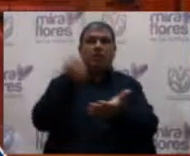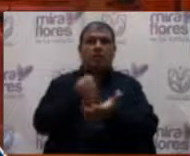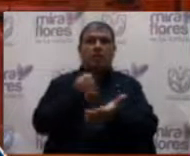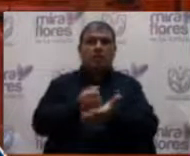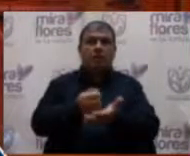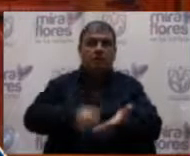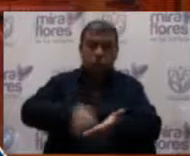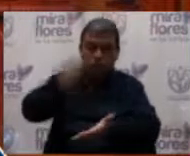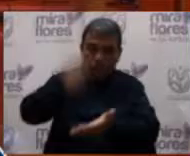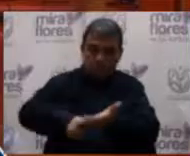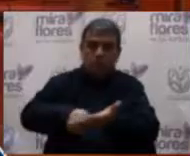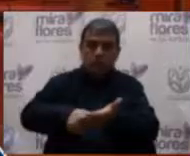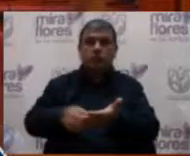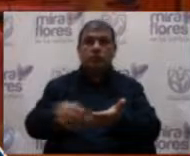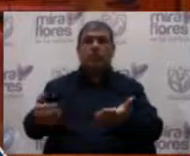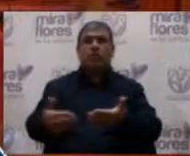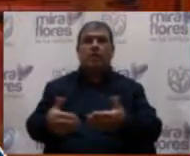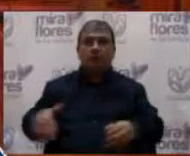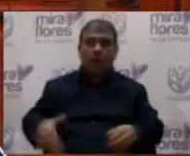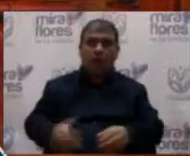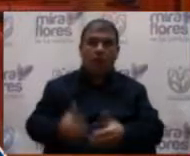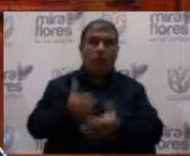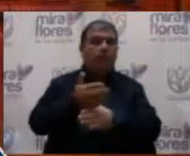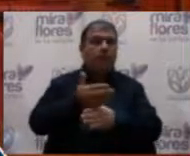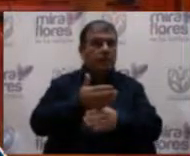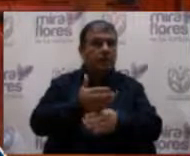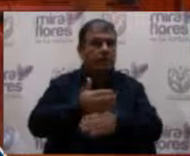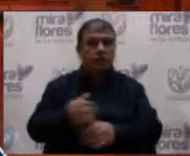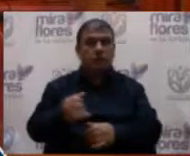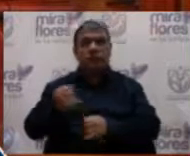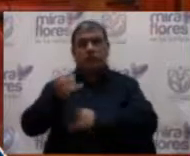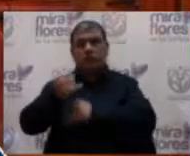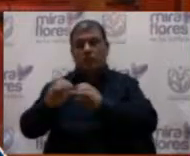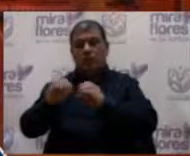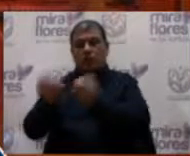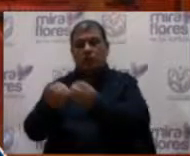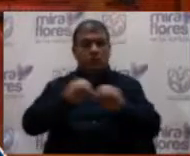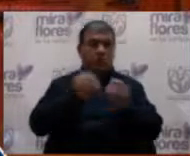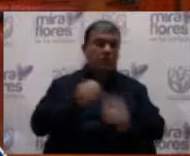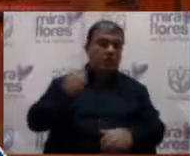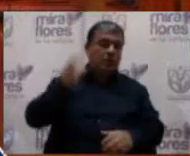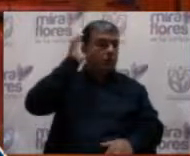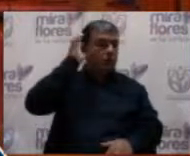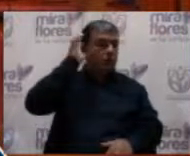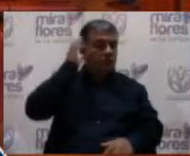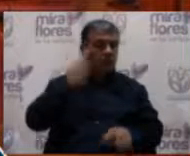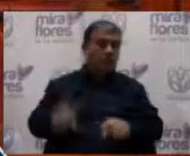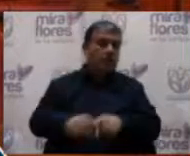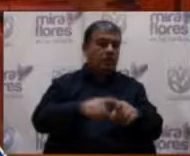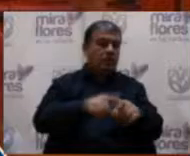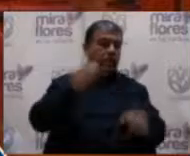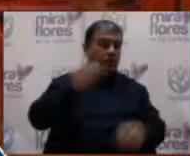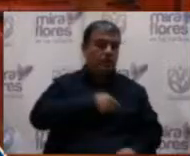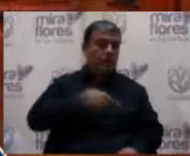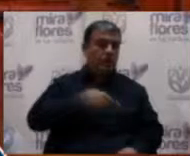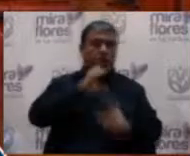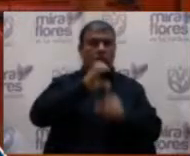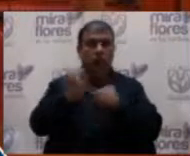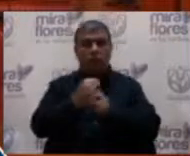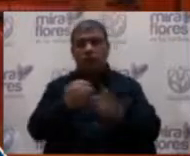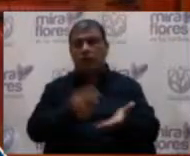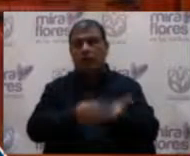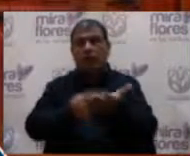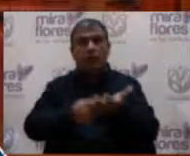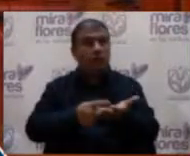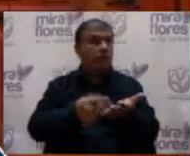suscripción del convenio específico de cooperación interinstitucional entre la Municipalidad de Miraflores y el Ministerio de Cultura. Al debate.